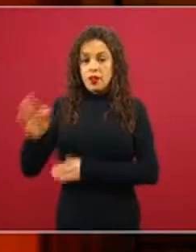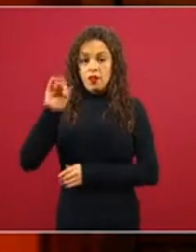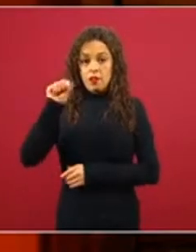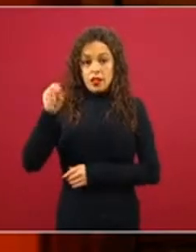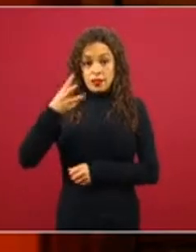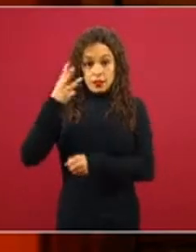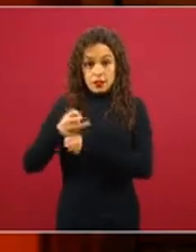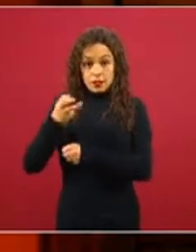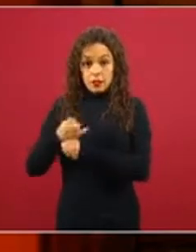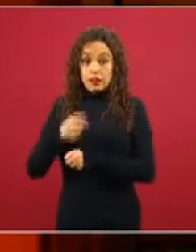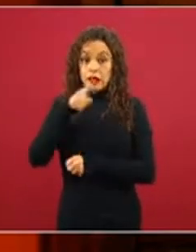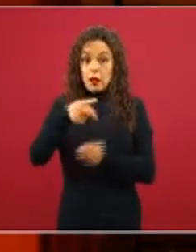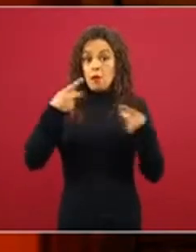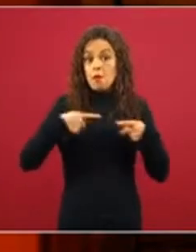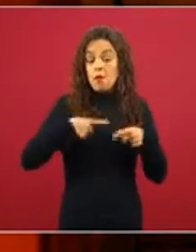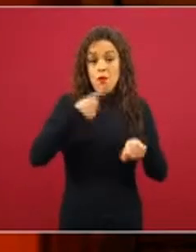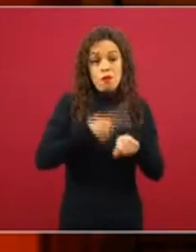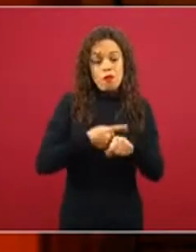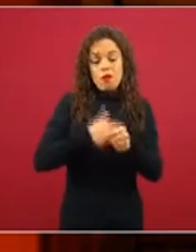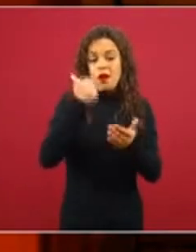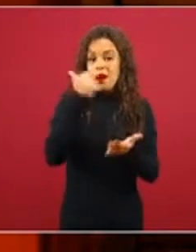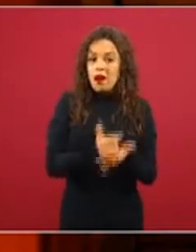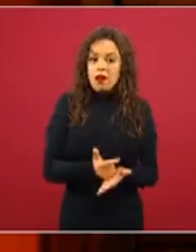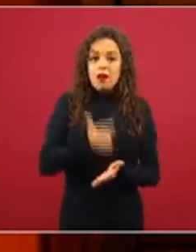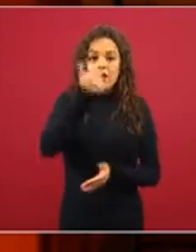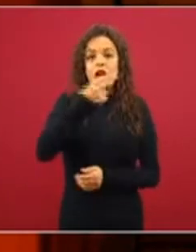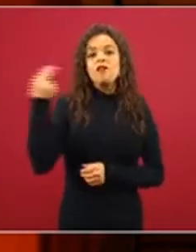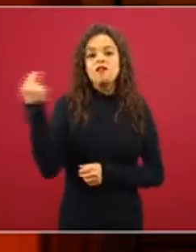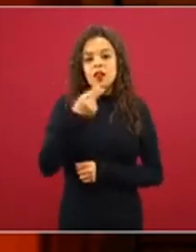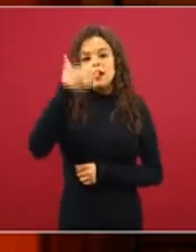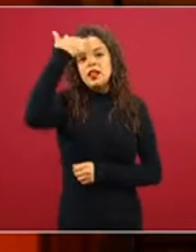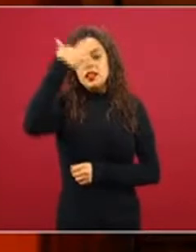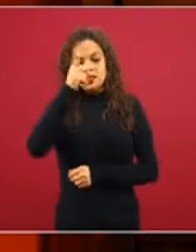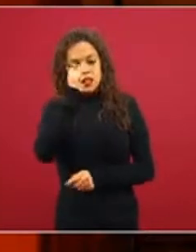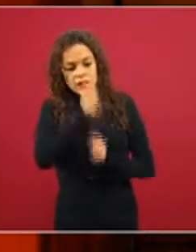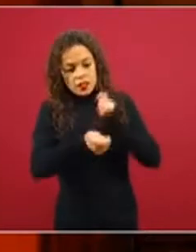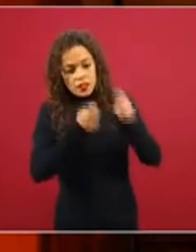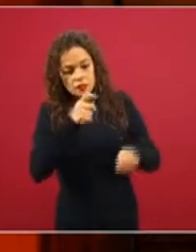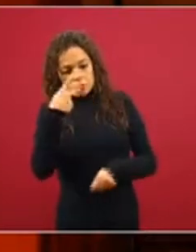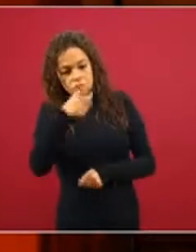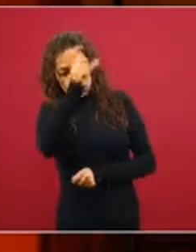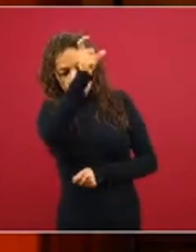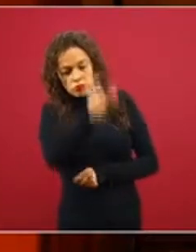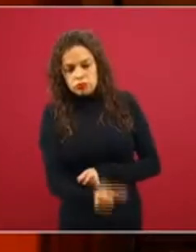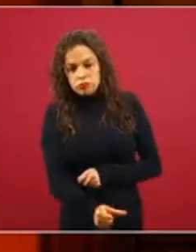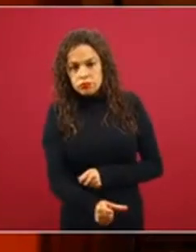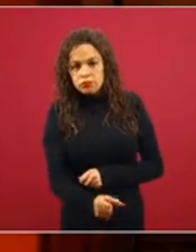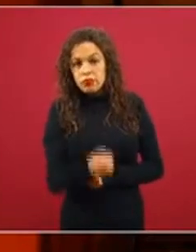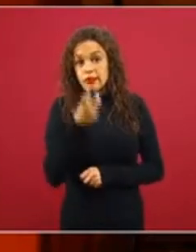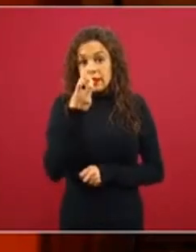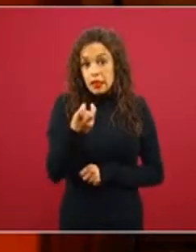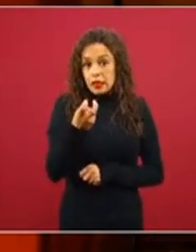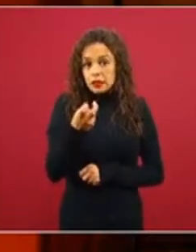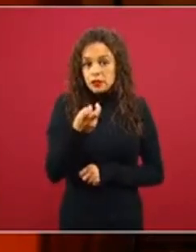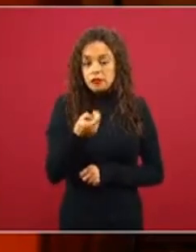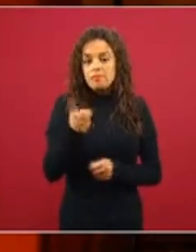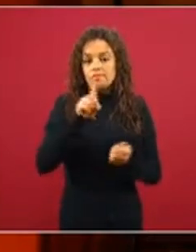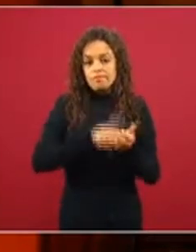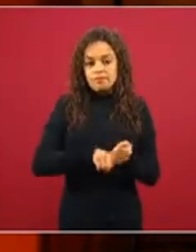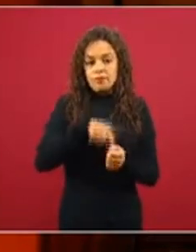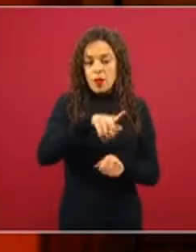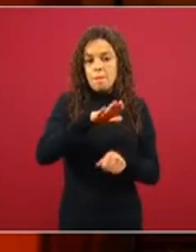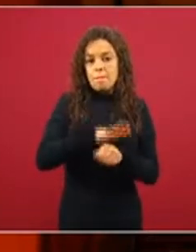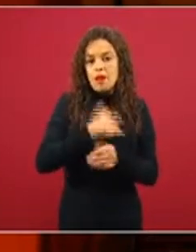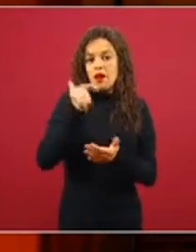grave y queremos conocer cuál es el perfil, cuáles son las determinantes que en un momento contribuyen a que una persona sea